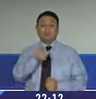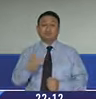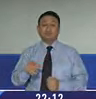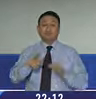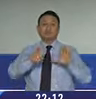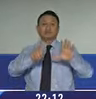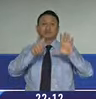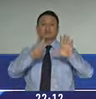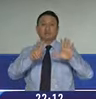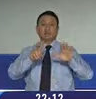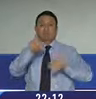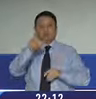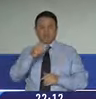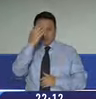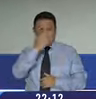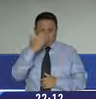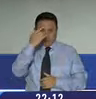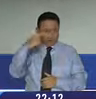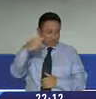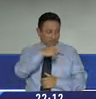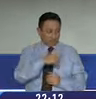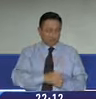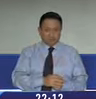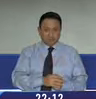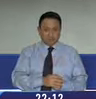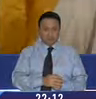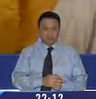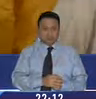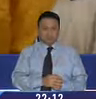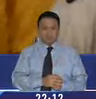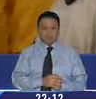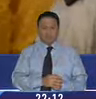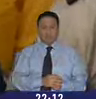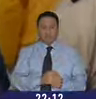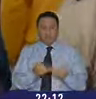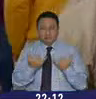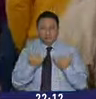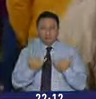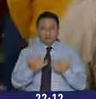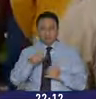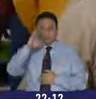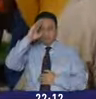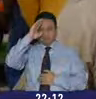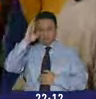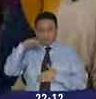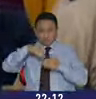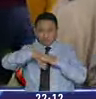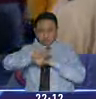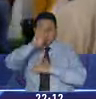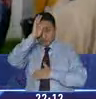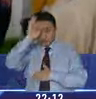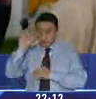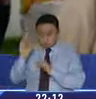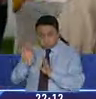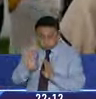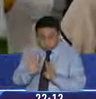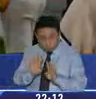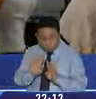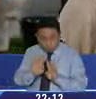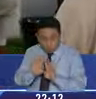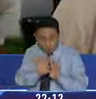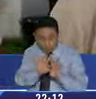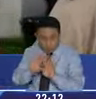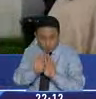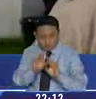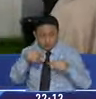que buscaban a Cara Sucia, entre ellos un venezolano. El momento que personal policial ingresó, fuimos recibidos